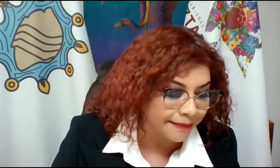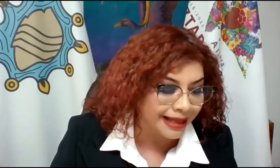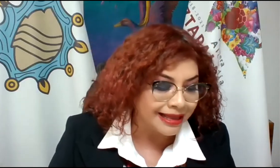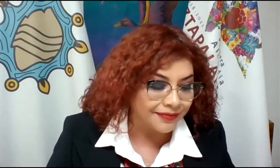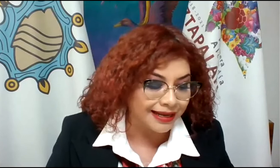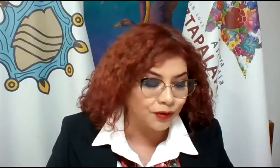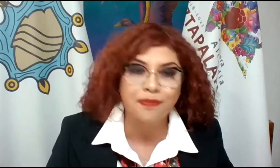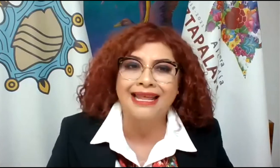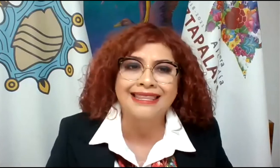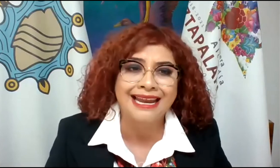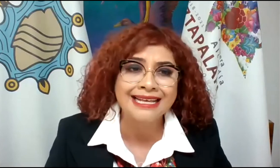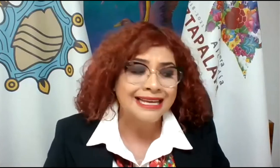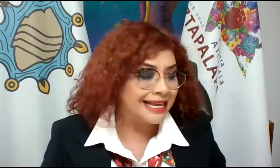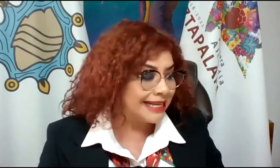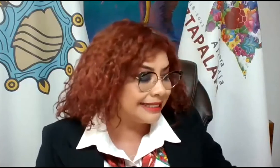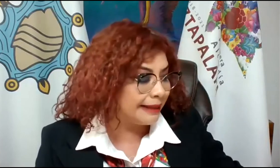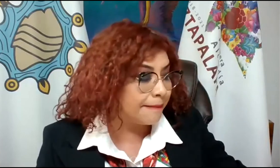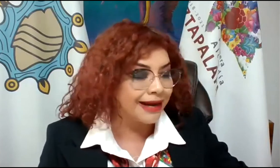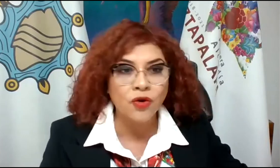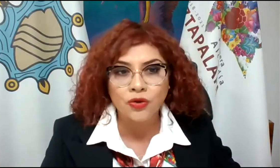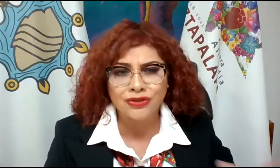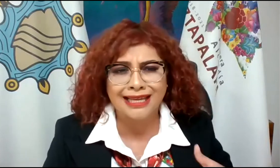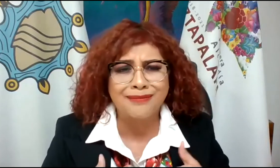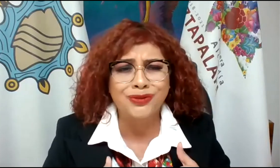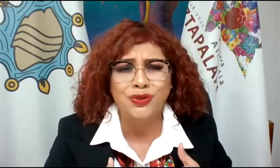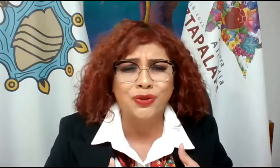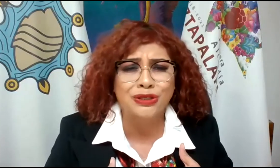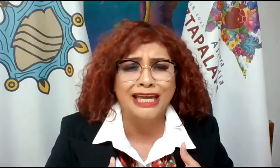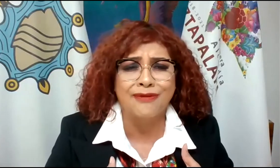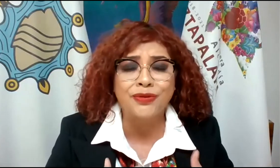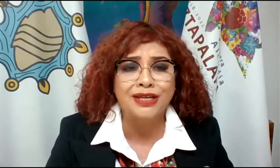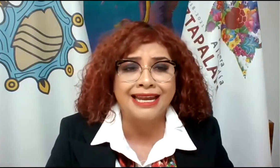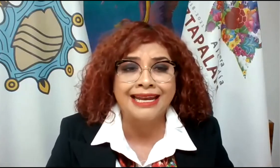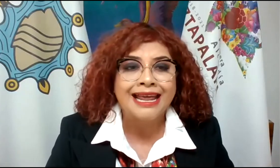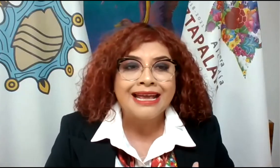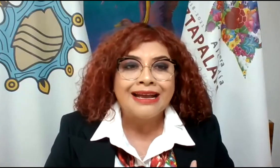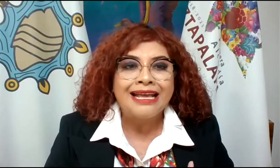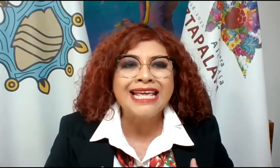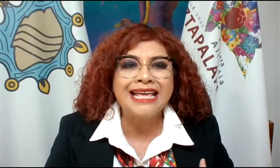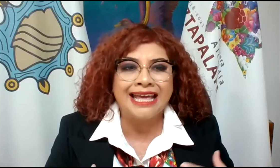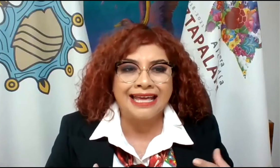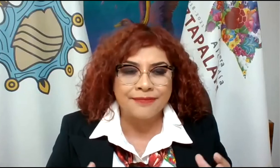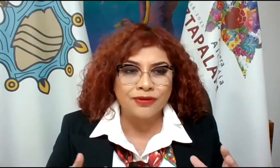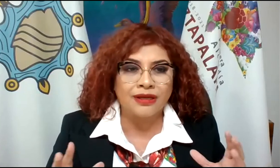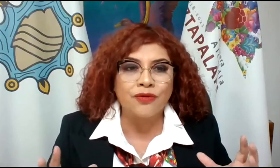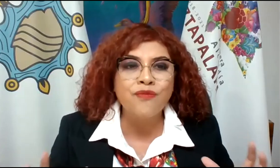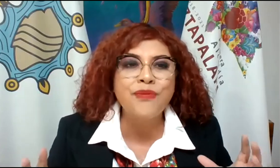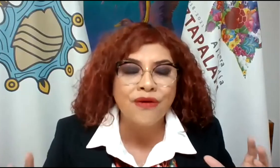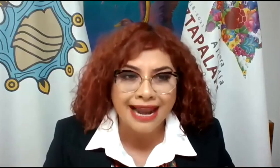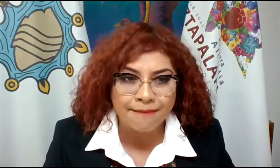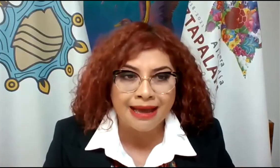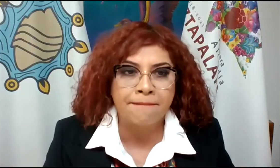al tema de los planteles. Sin embargo, consideramos nosotros que debemos tener